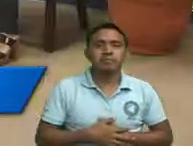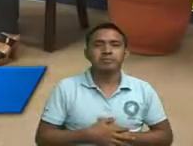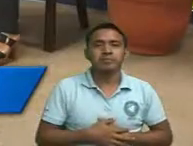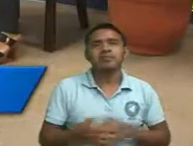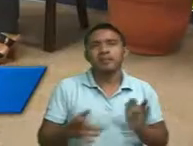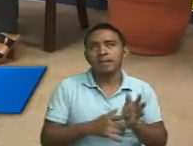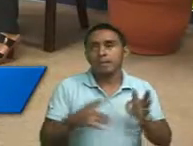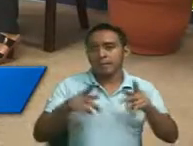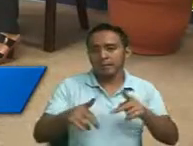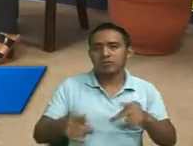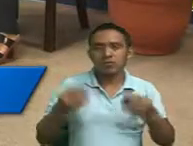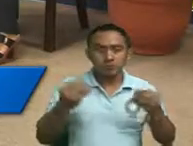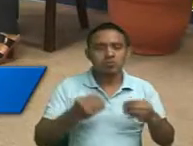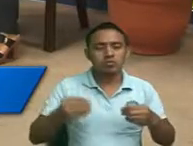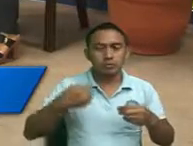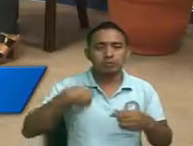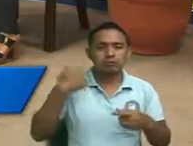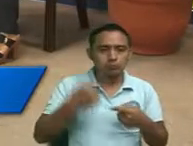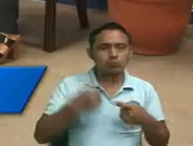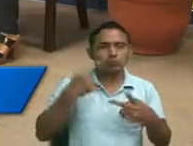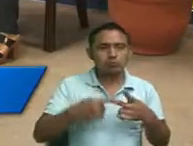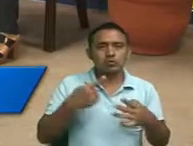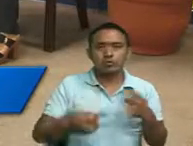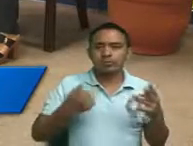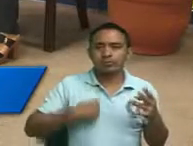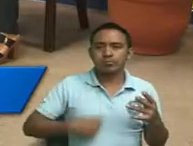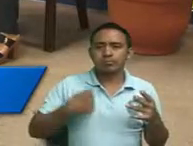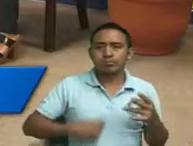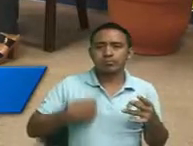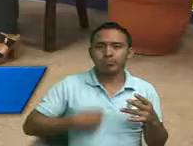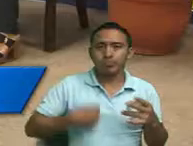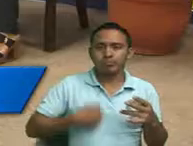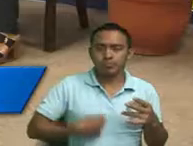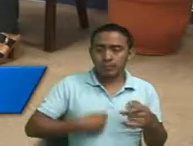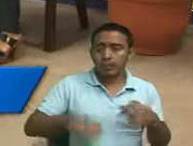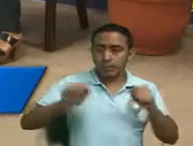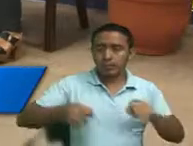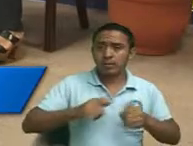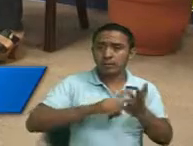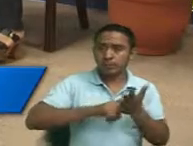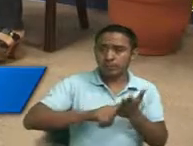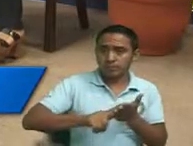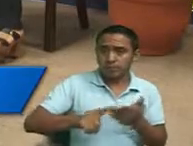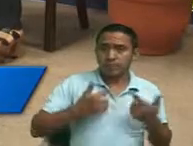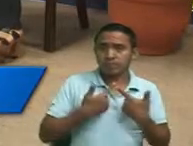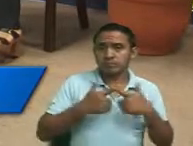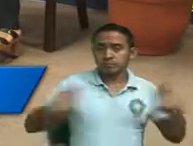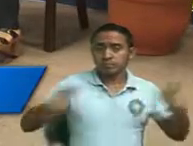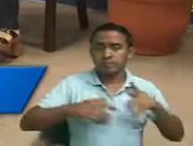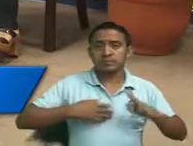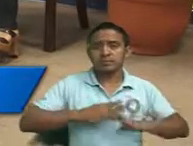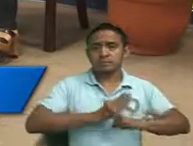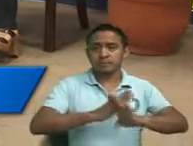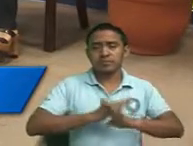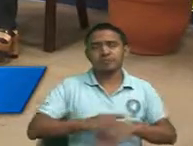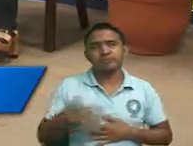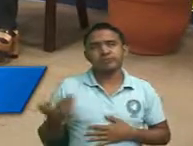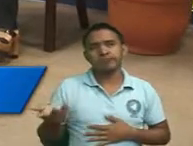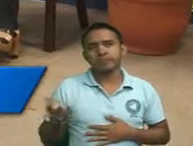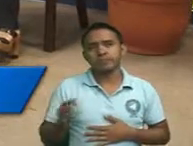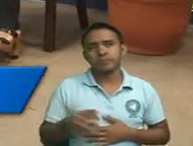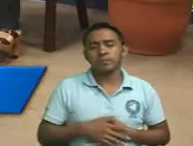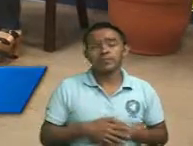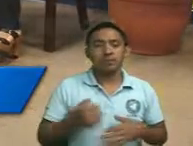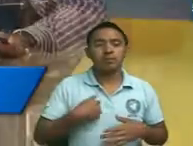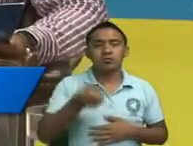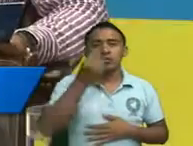mucho al baño, doctora, por ejemplo, puede librarse del sobrepeso y la obesidad. Una persona que, a ver, va... Después